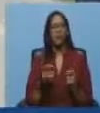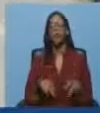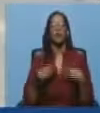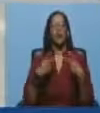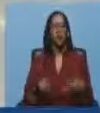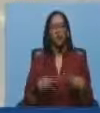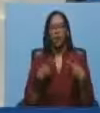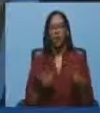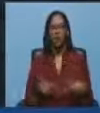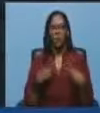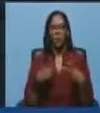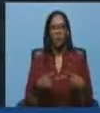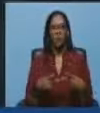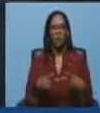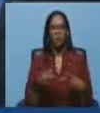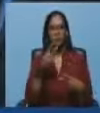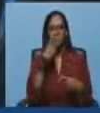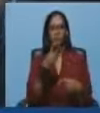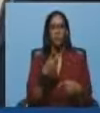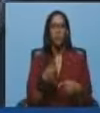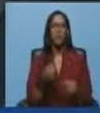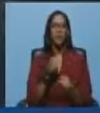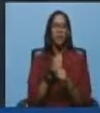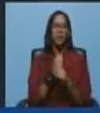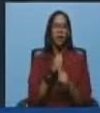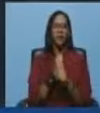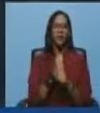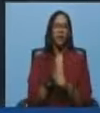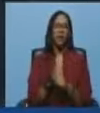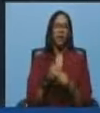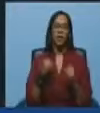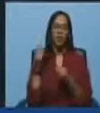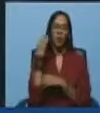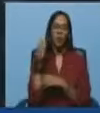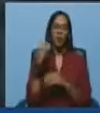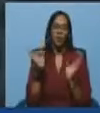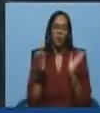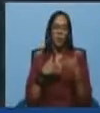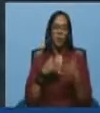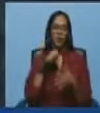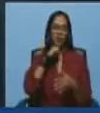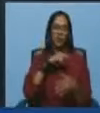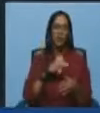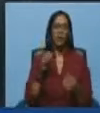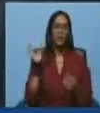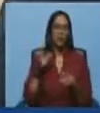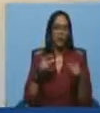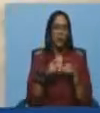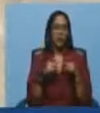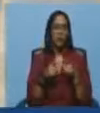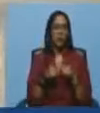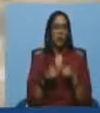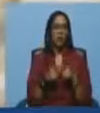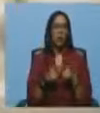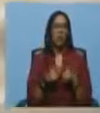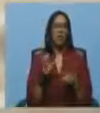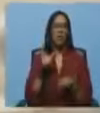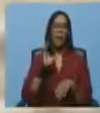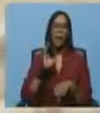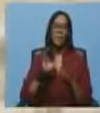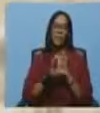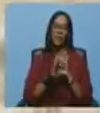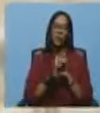renovarnos, vemos que se está trabajando en lo que es el Congreso del Bloque Histórico, que han venido reuniéndose, el capítulo comunicación,